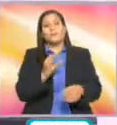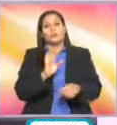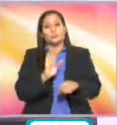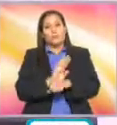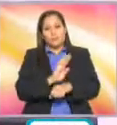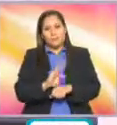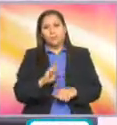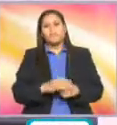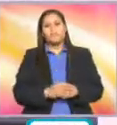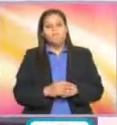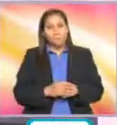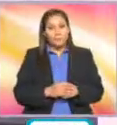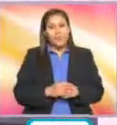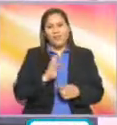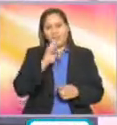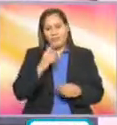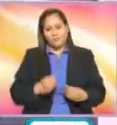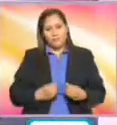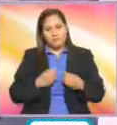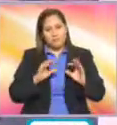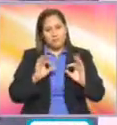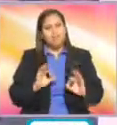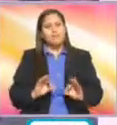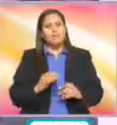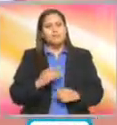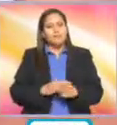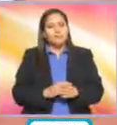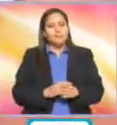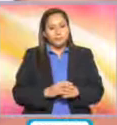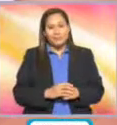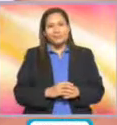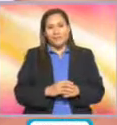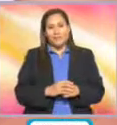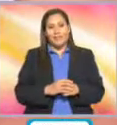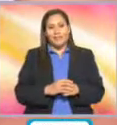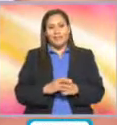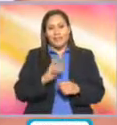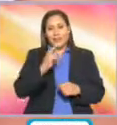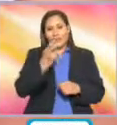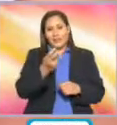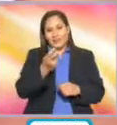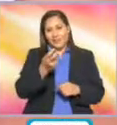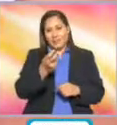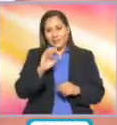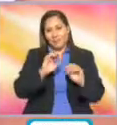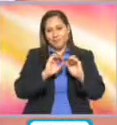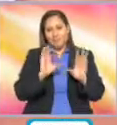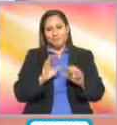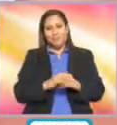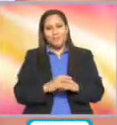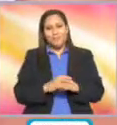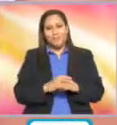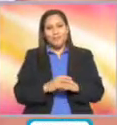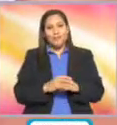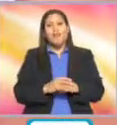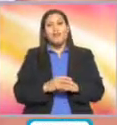Ahí está. nada mejor que vivirlo, ¿no? Para poderlos hacer ver. deporte. Bien que lo dices, corriendo. Así es. Nada mejor que